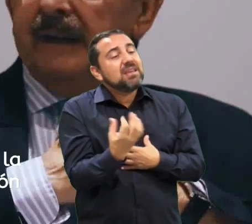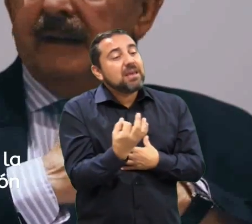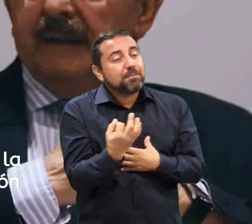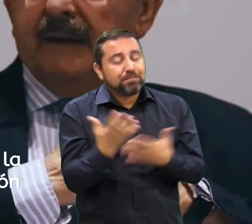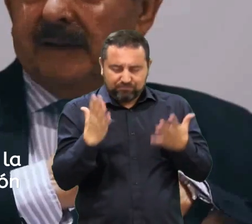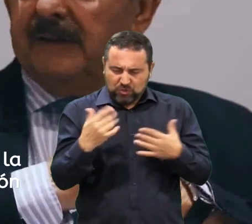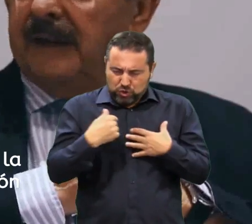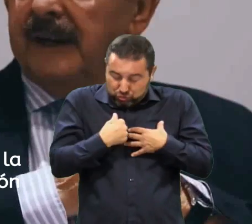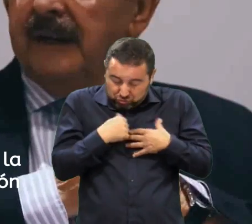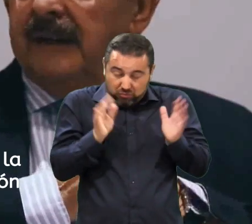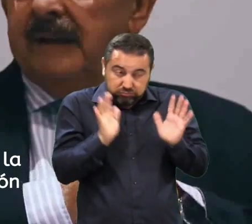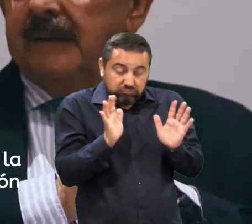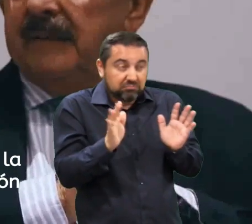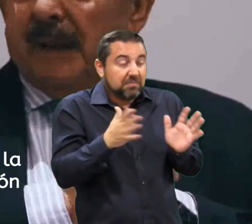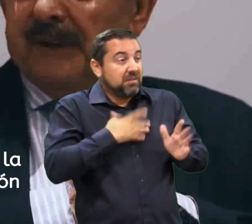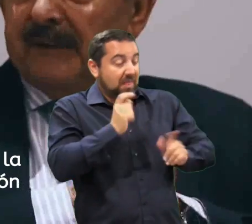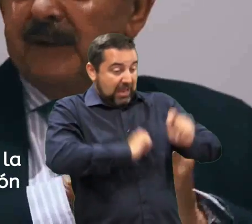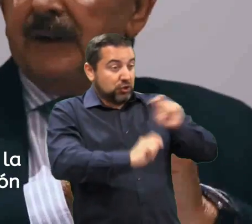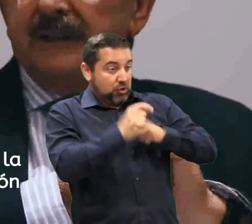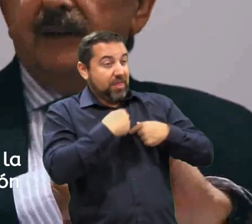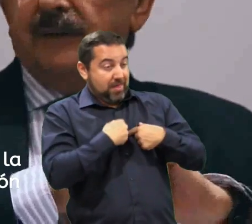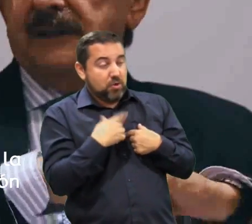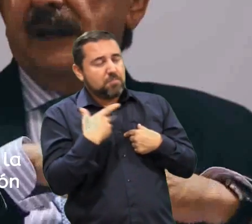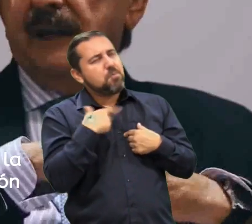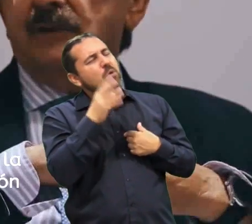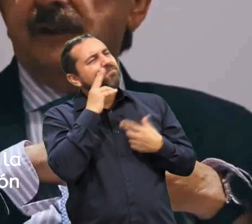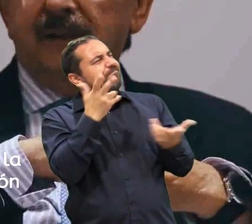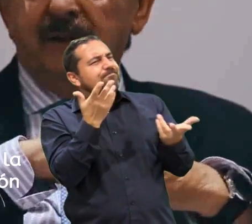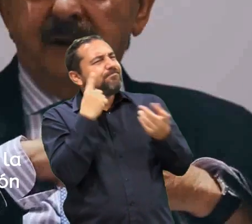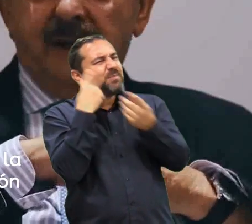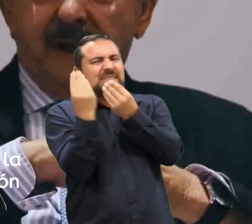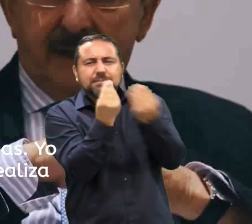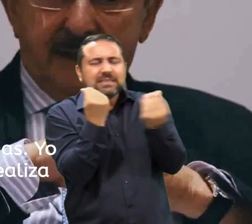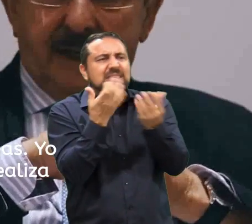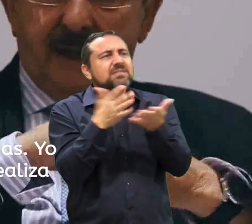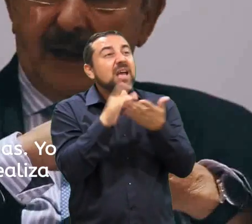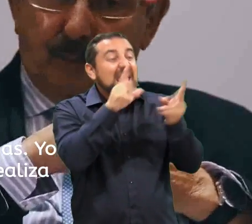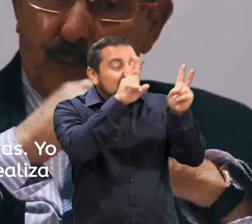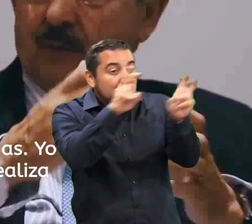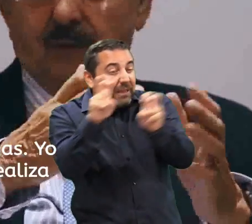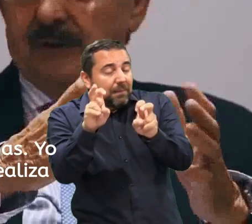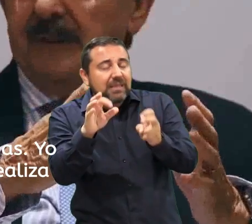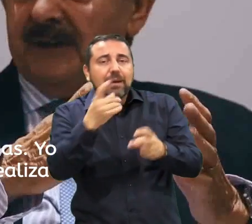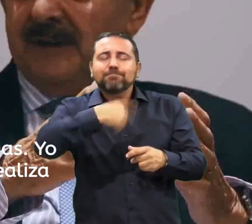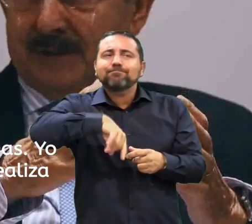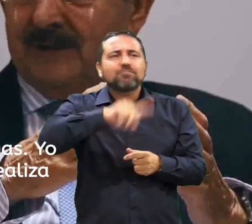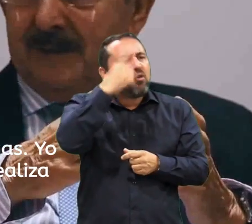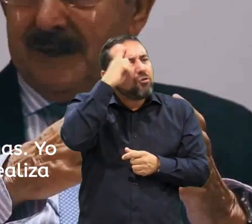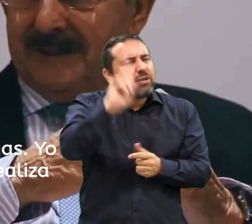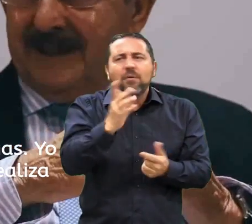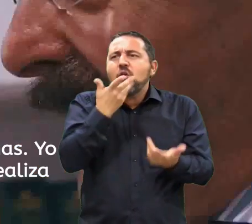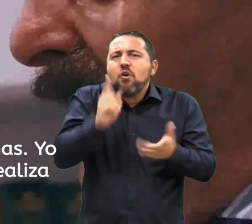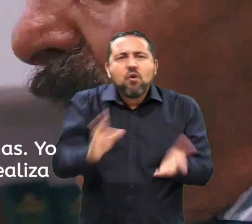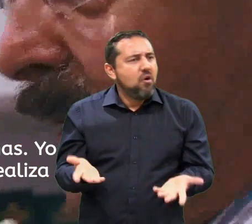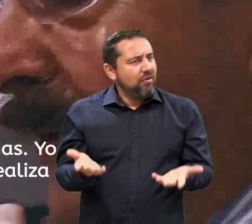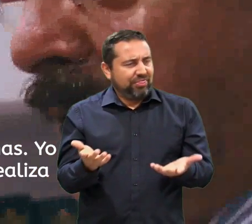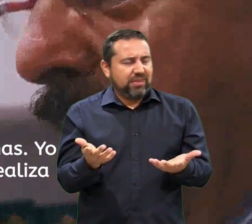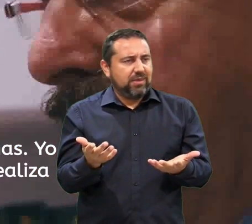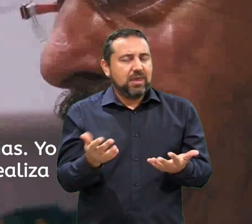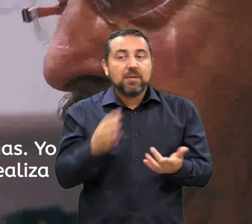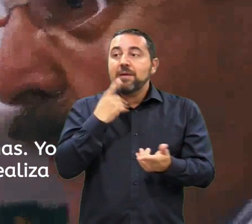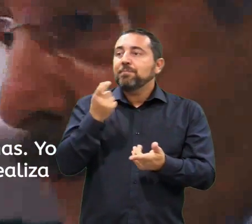simplemente decir que la percepción que tengo desde la asociación es que hay poco conocimiento de estos temas. Yo